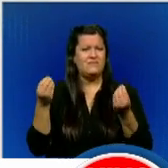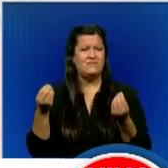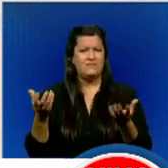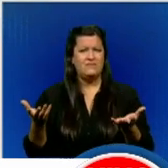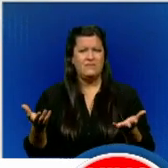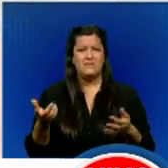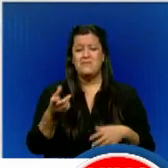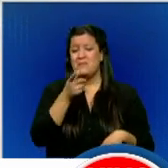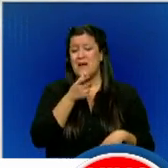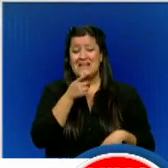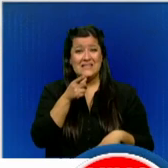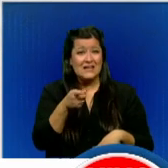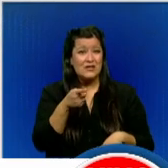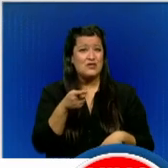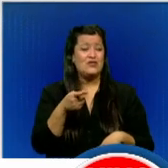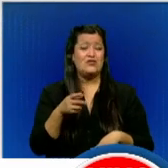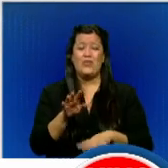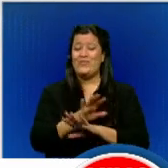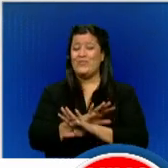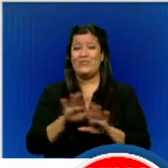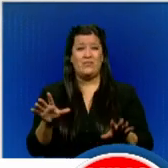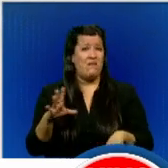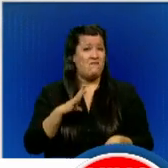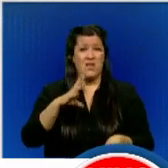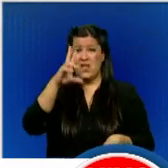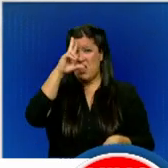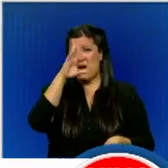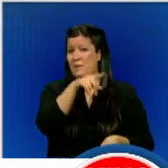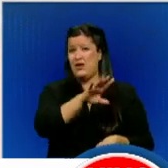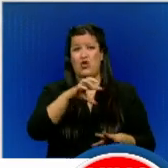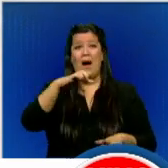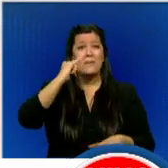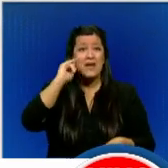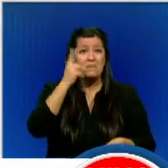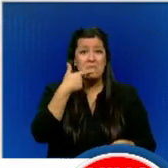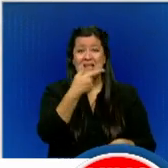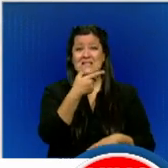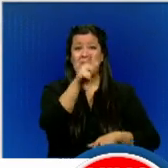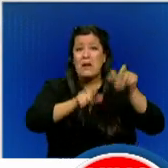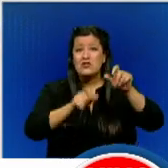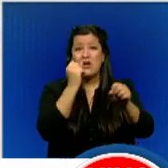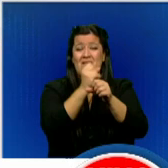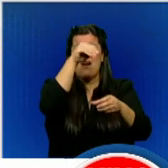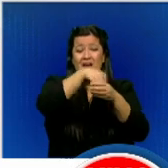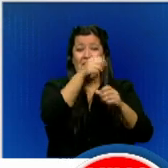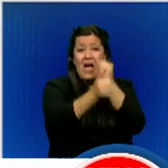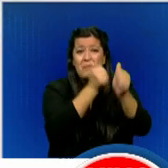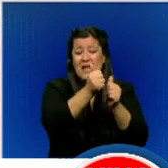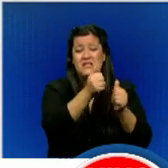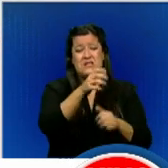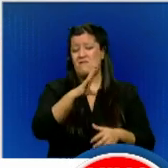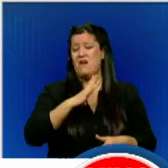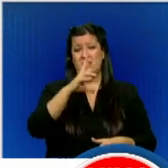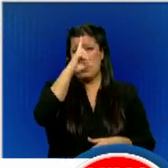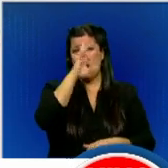me parece repito una falta de respeto a los empresarios pymes la